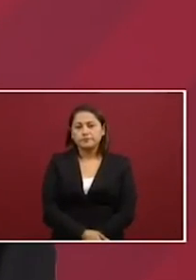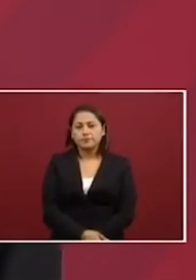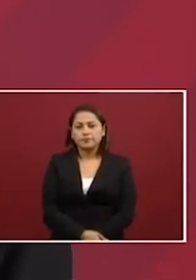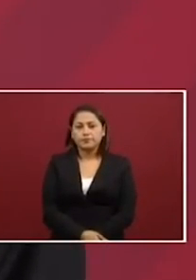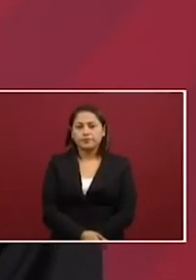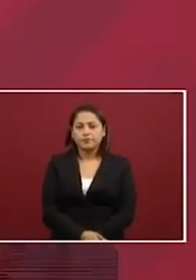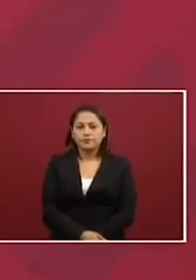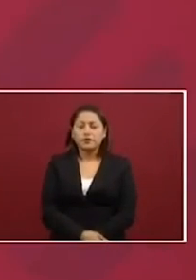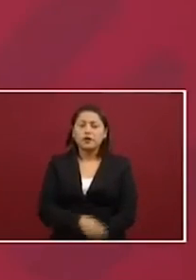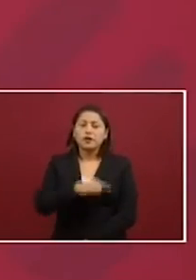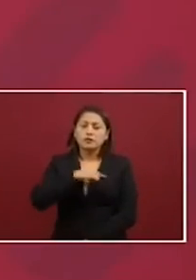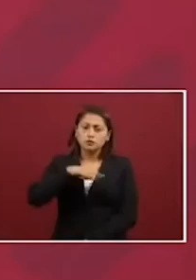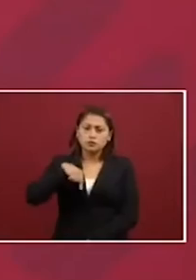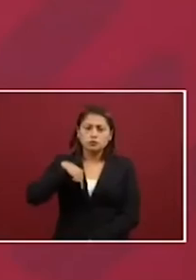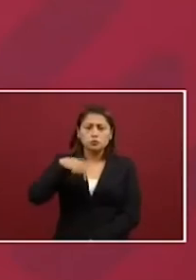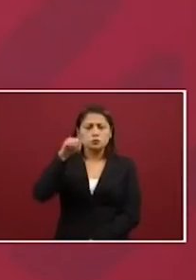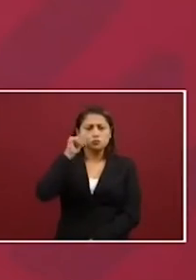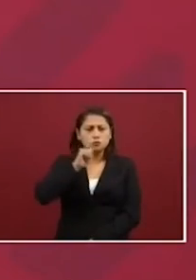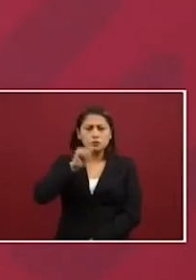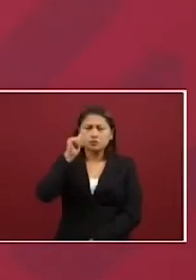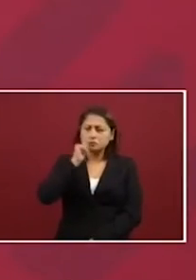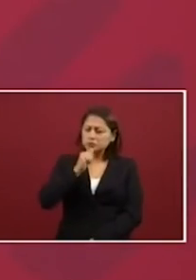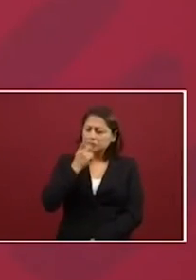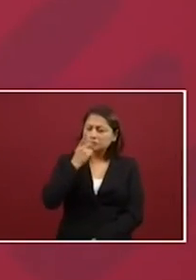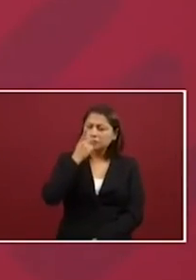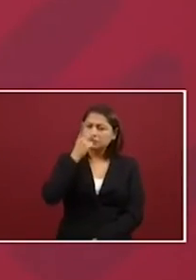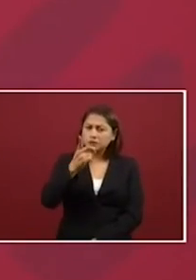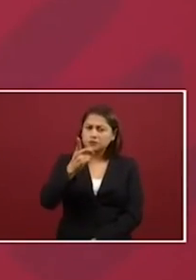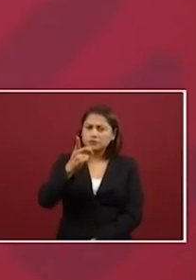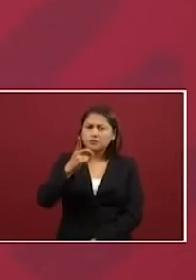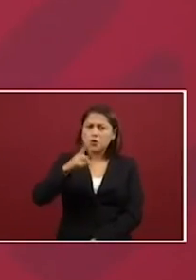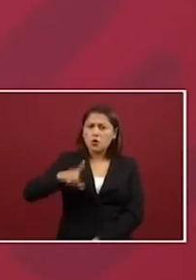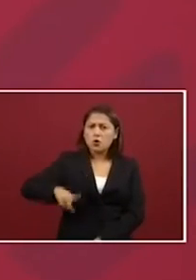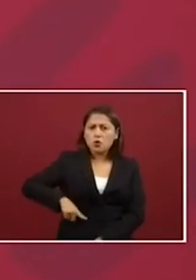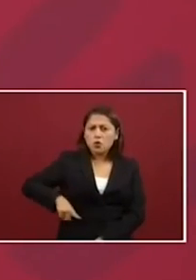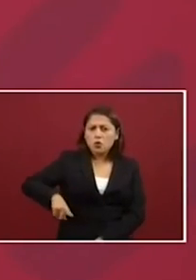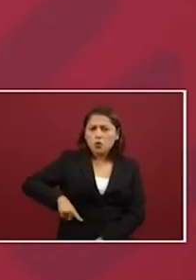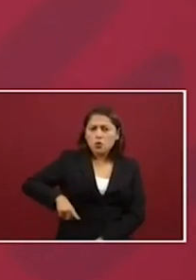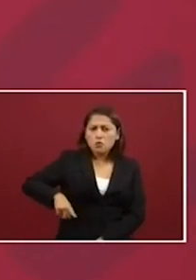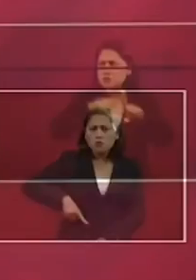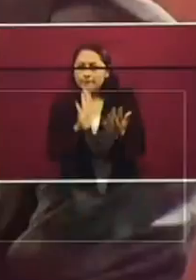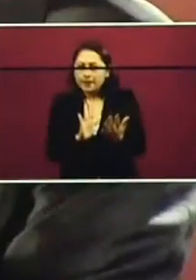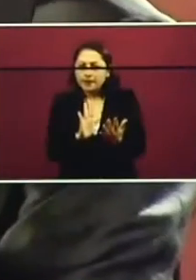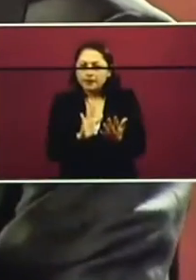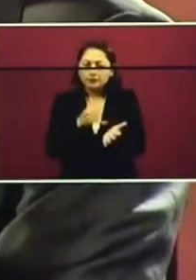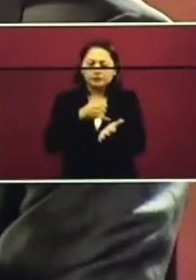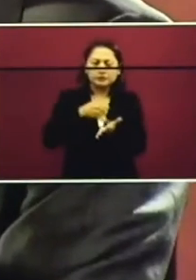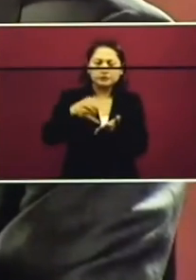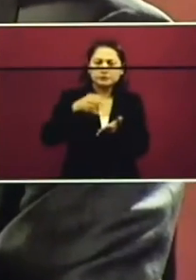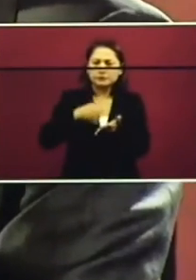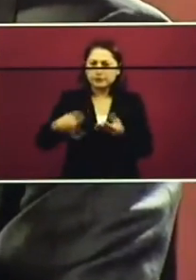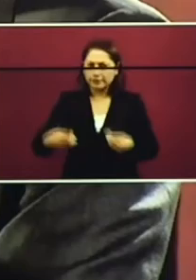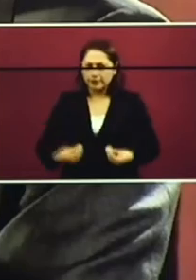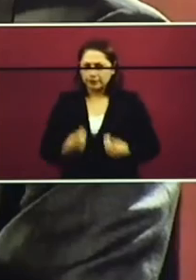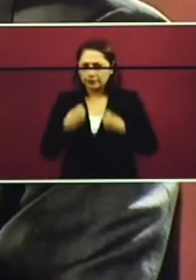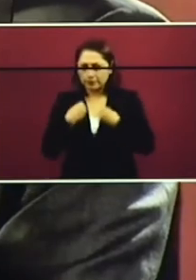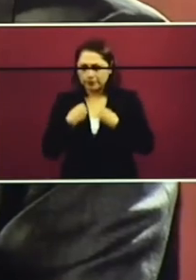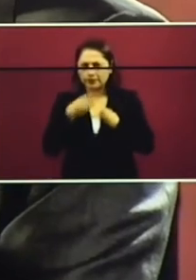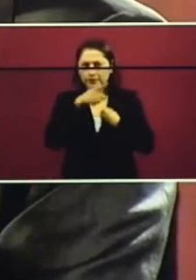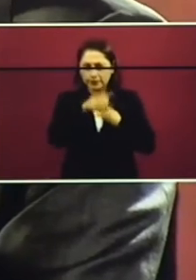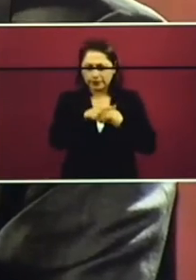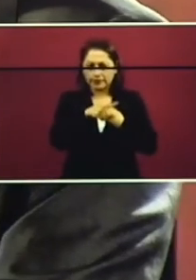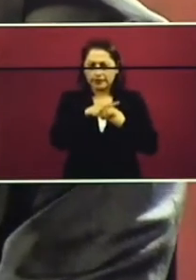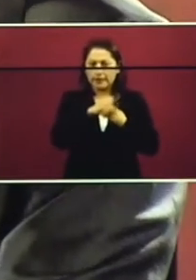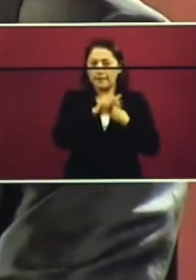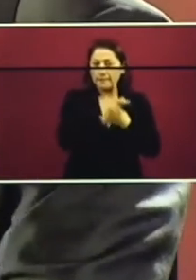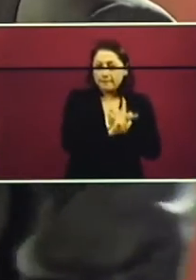a tener buenas relaciones con todos los gobiernos y con todos los pueblos del mundo. Y en ese sentido, Marcelo Ebrard,